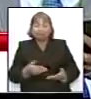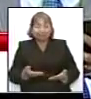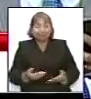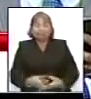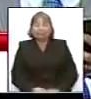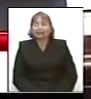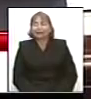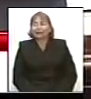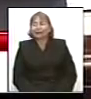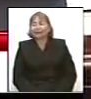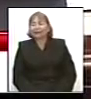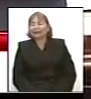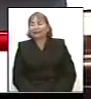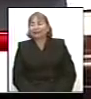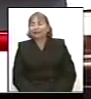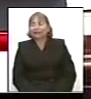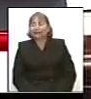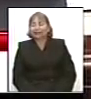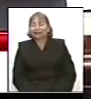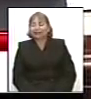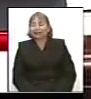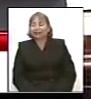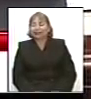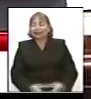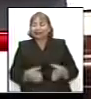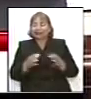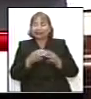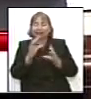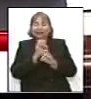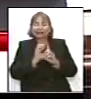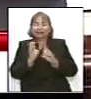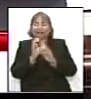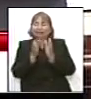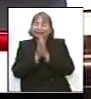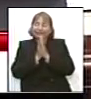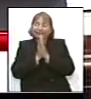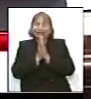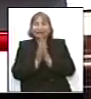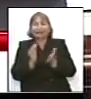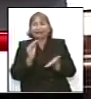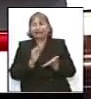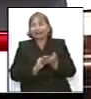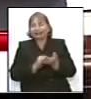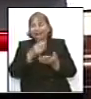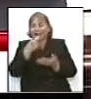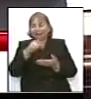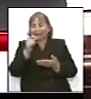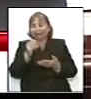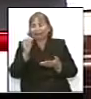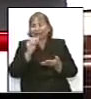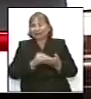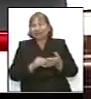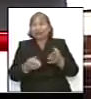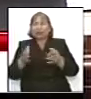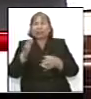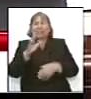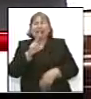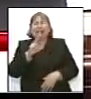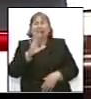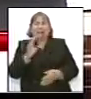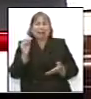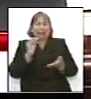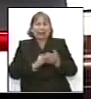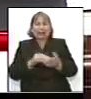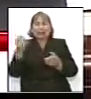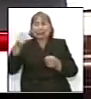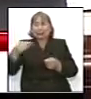proyecto. Atendiendo a lo solicitado por el presidente de la Comisión de Cultura, vamos a volver a marcar asistencia porque han habido como 25 votos a